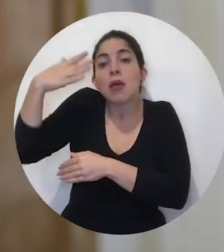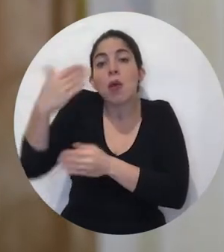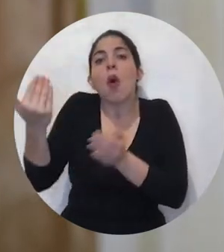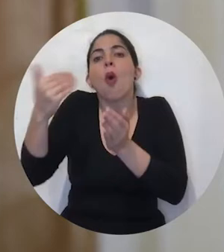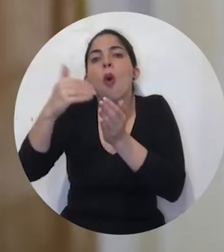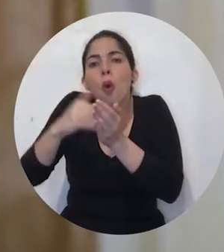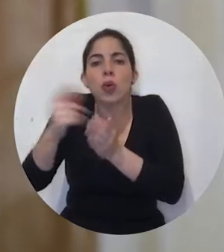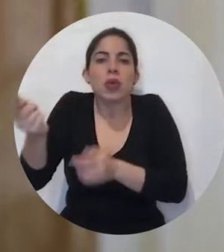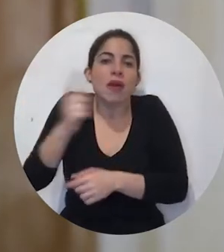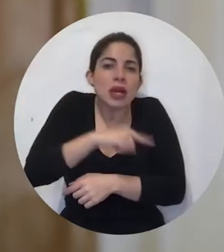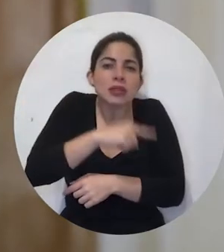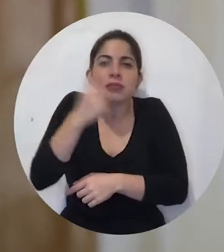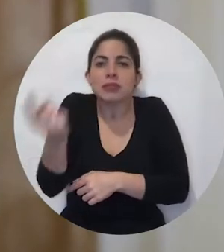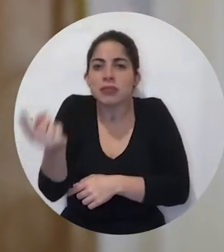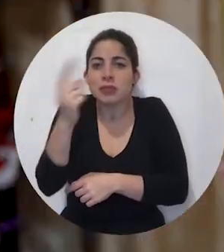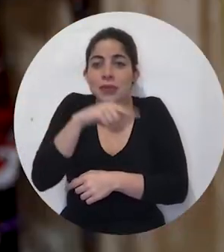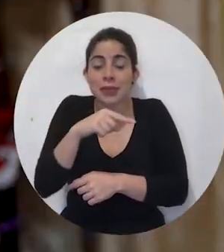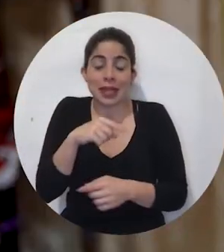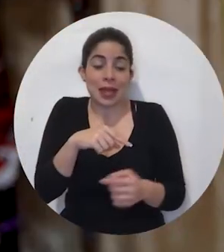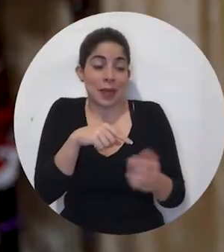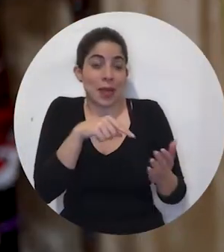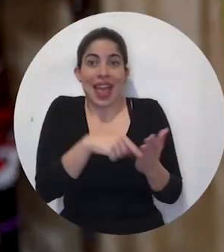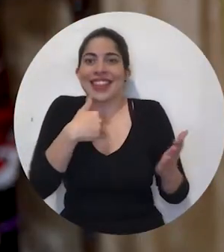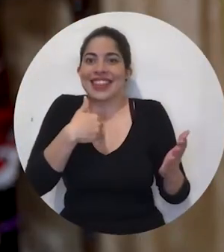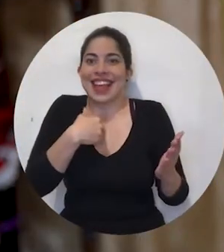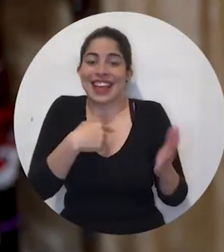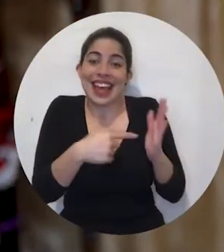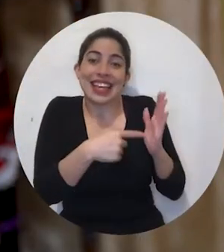escondido para volver a regresar y así. Aquí tengo,